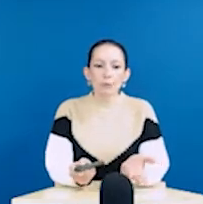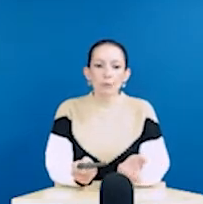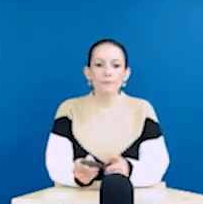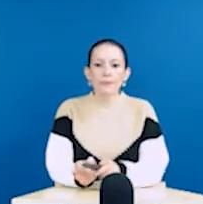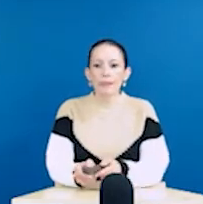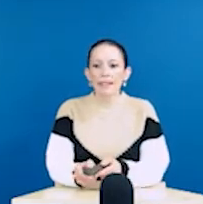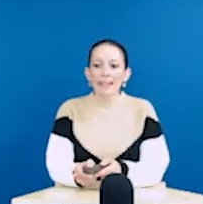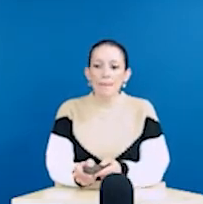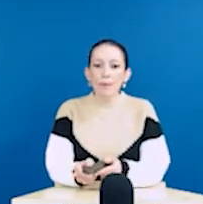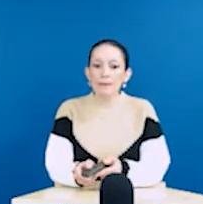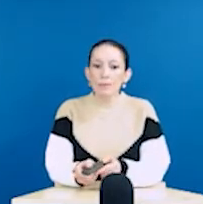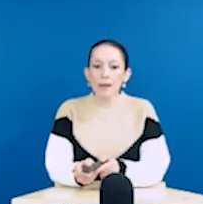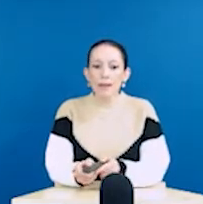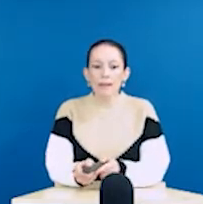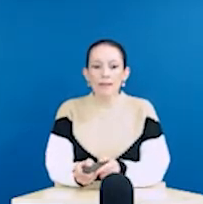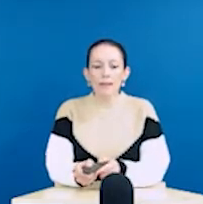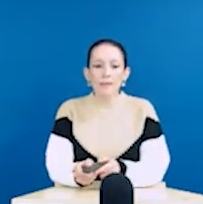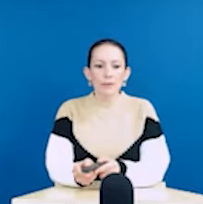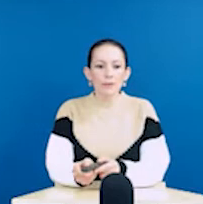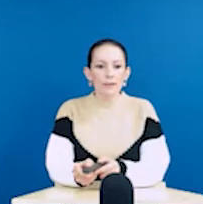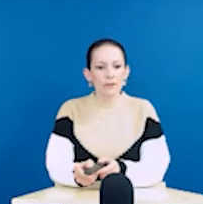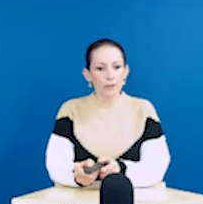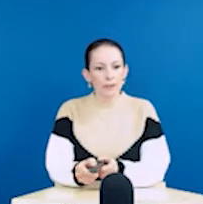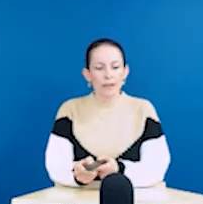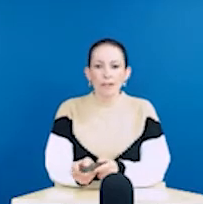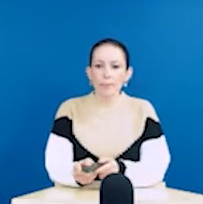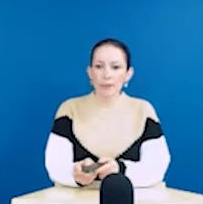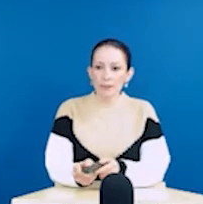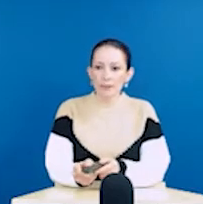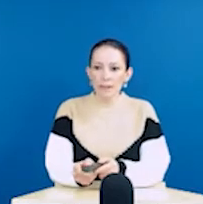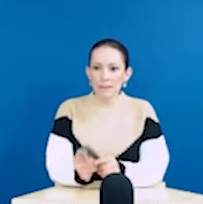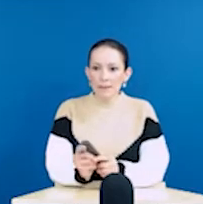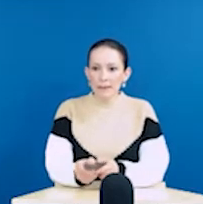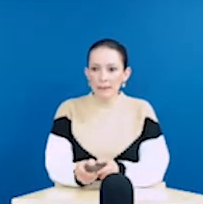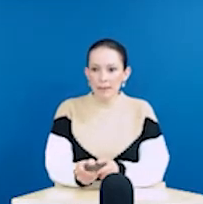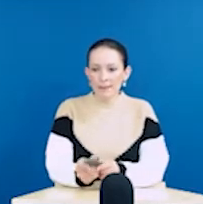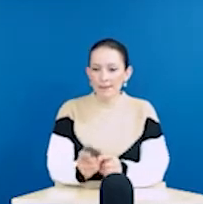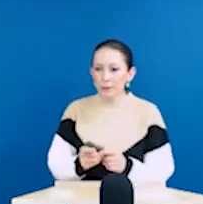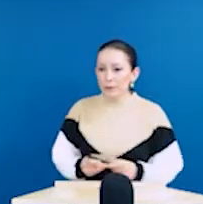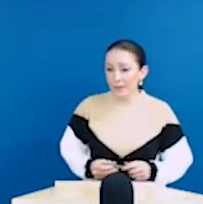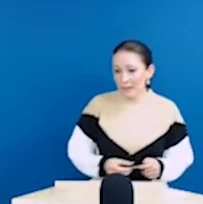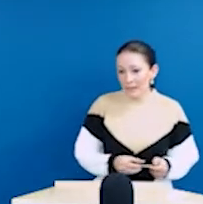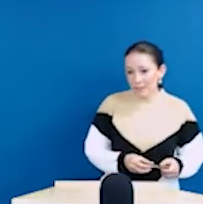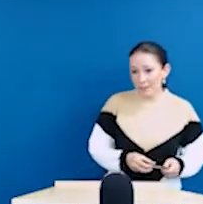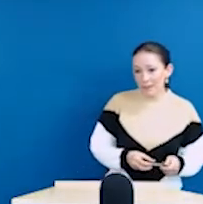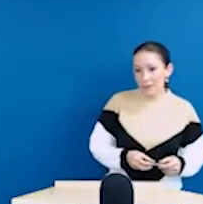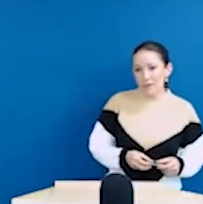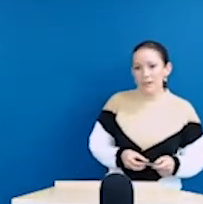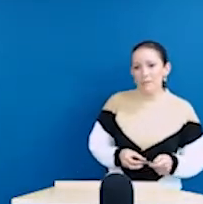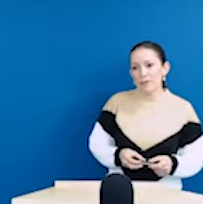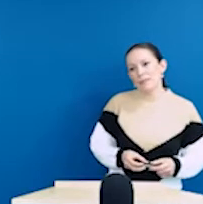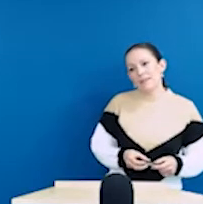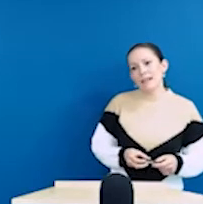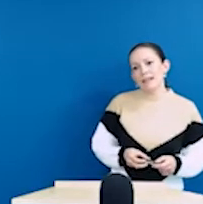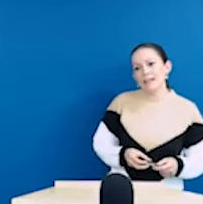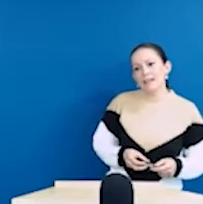el instituto queda a pocas cuadras de la Fundación Santa Fe y por eso les quería presentar esta imagen. Segundo, quería presentarle una